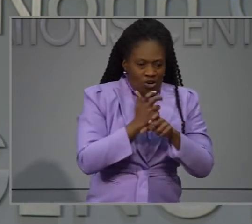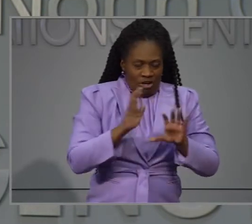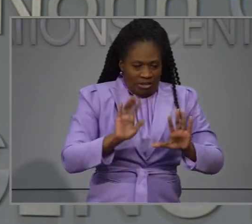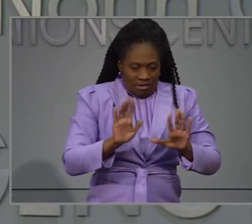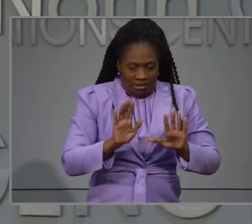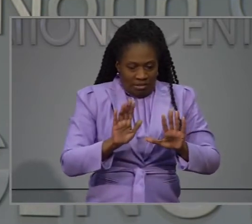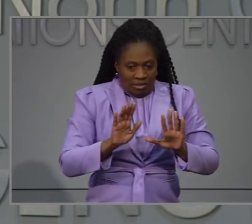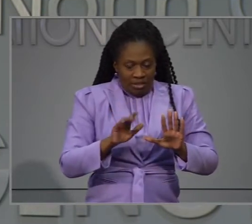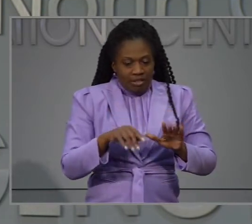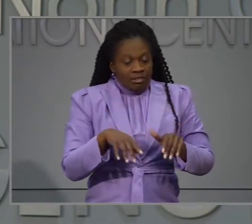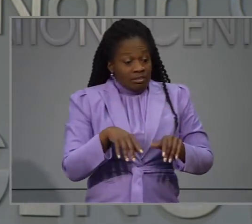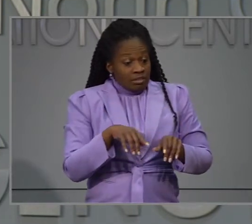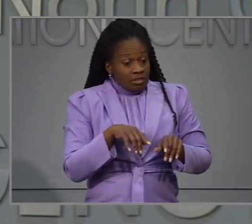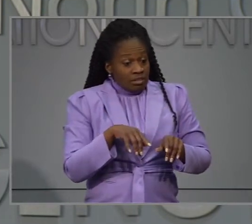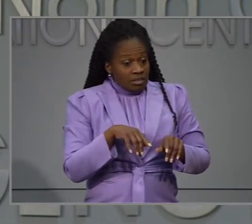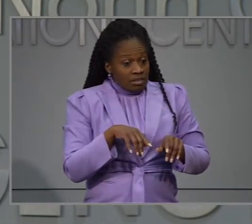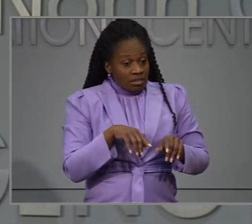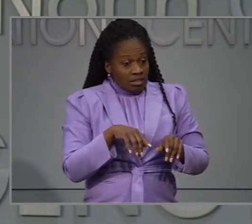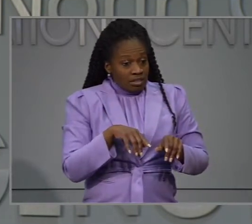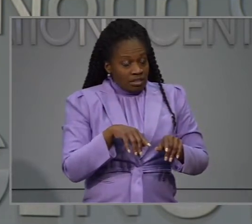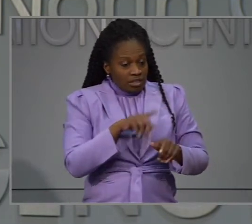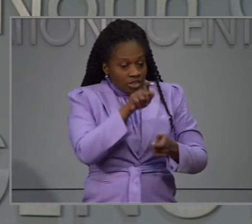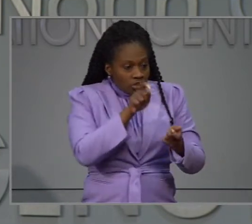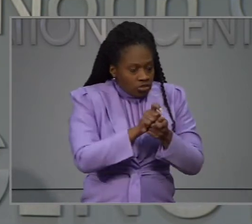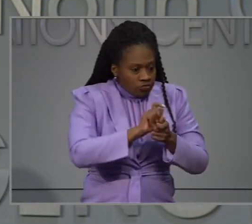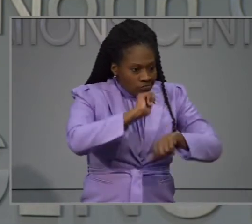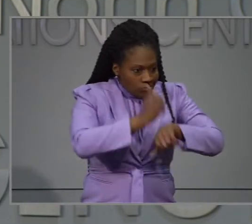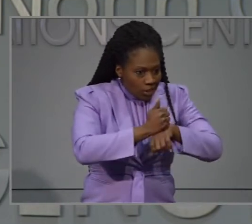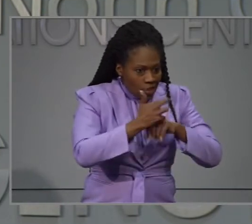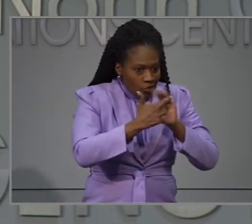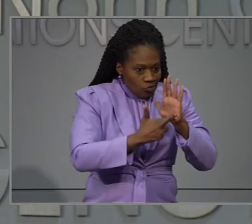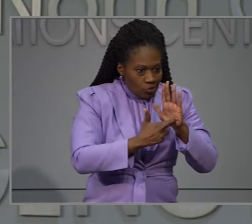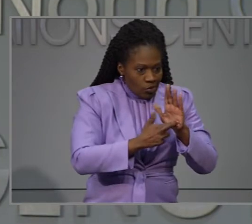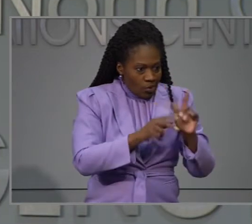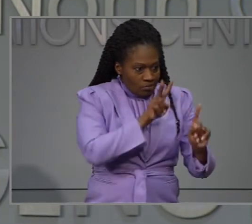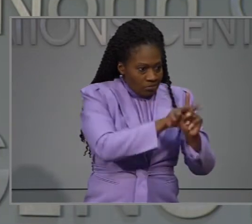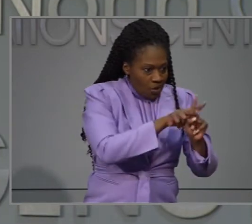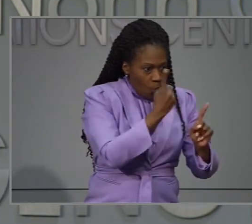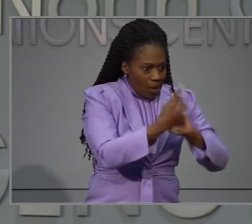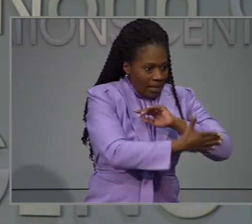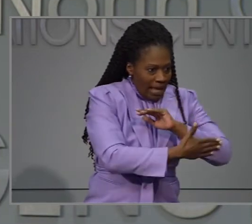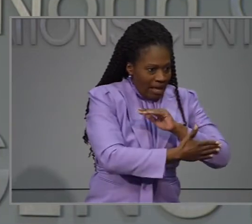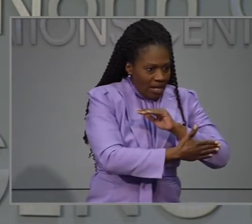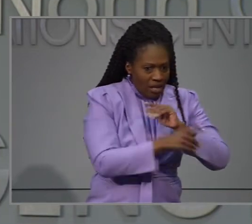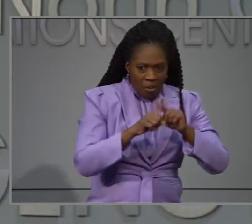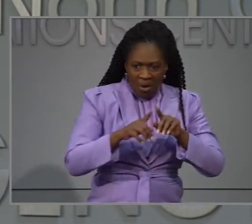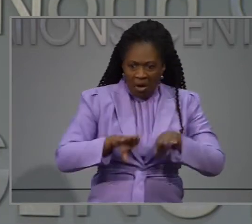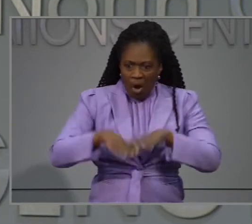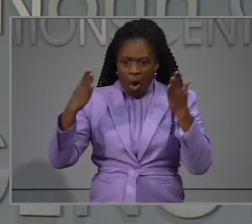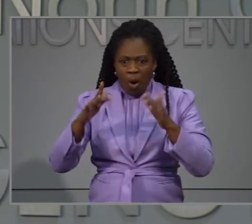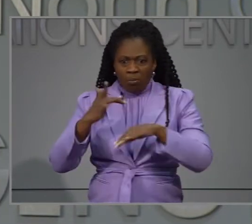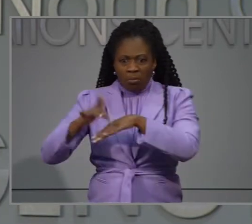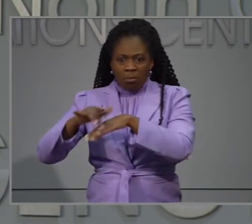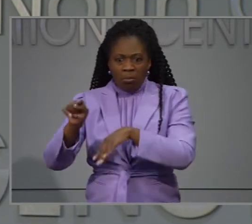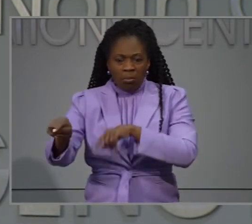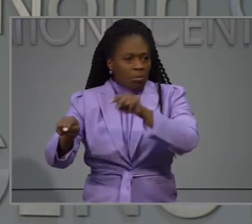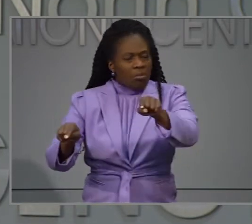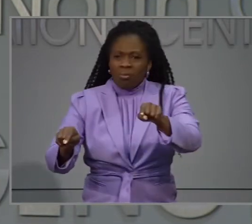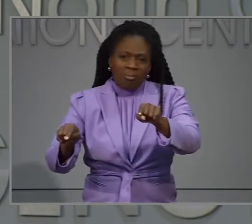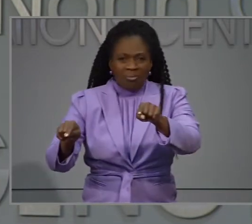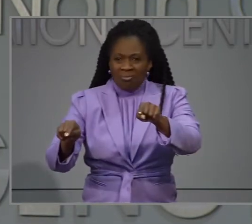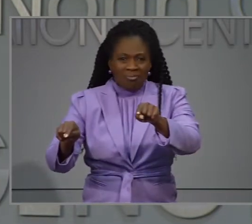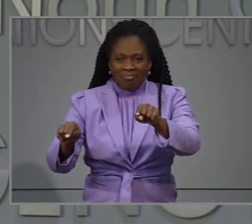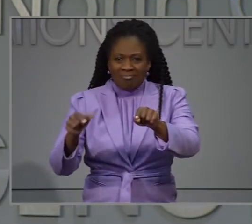otro condado entonces es bien difícil decir debe de haber un conjunto de reglas en un solo condado pero